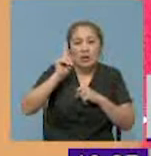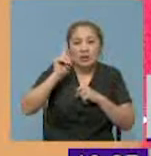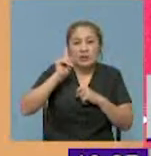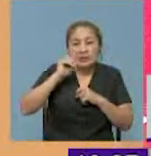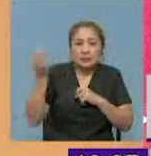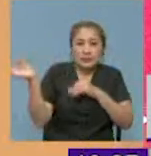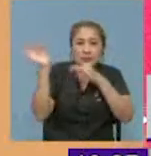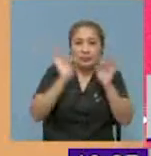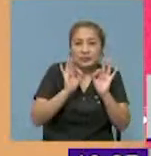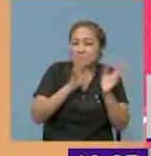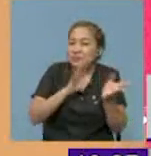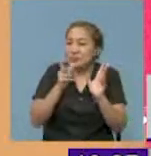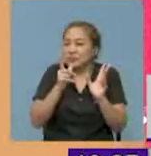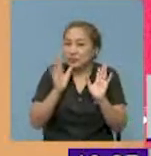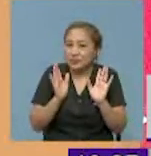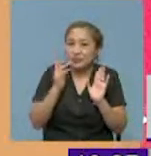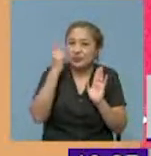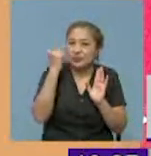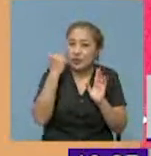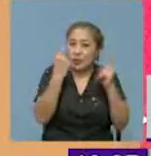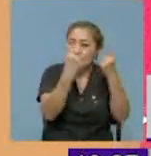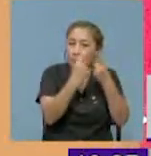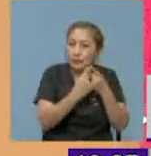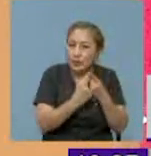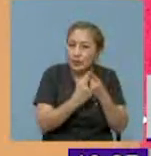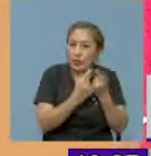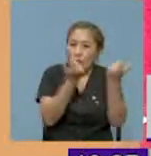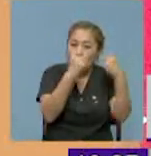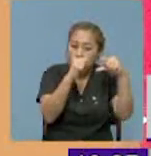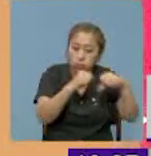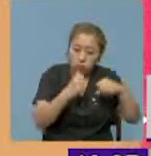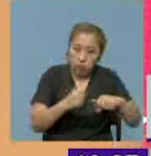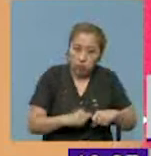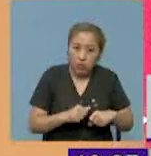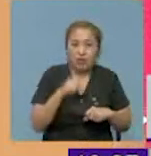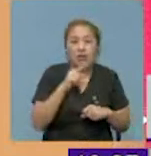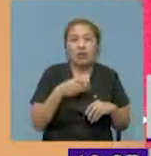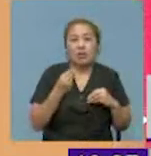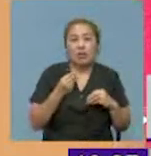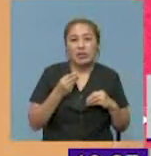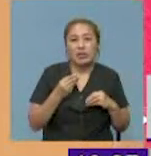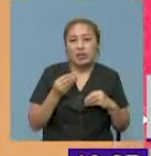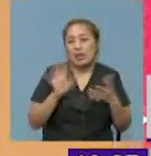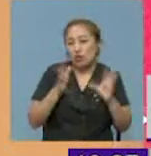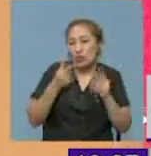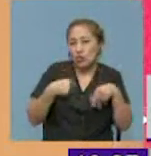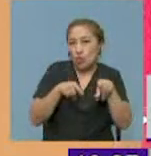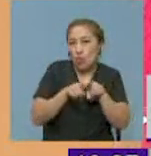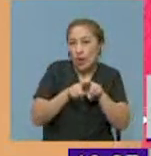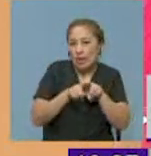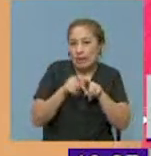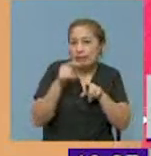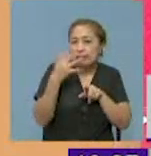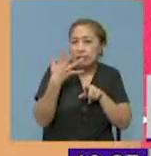veníamos de algo medio parecido creo que la nueva fecha lo que no se podía ganar no se va a gamboa y se más o menos lo mismo fueron graves